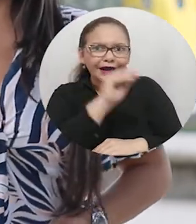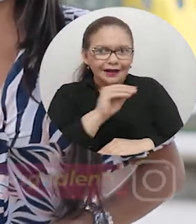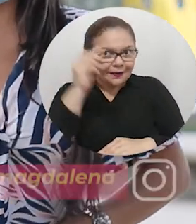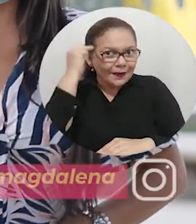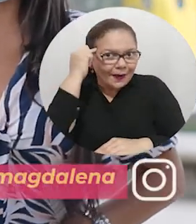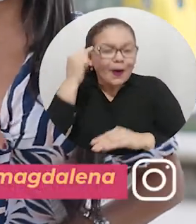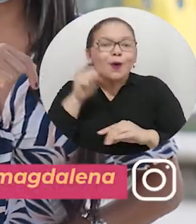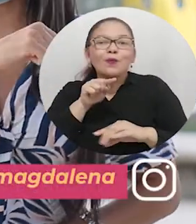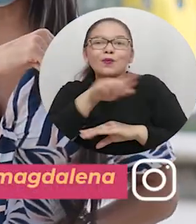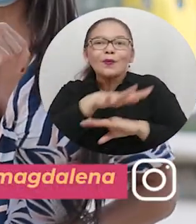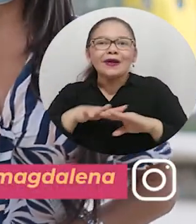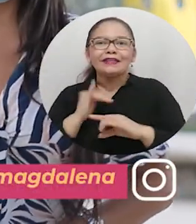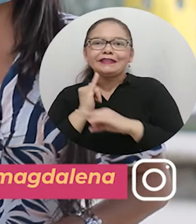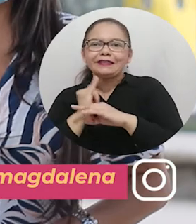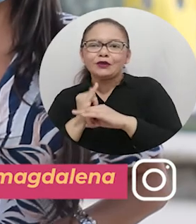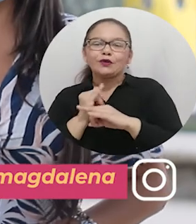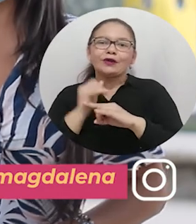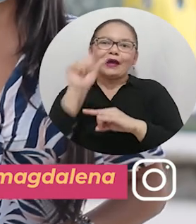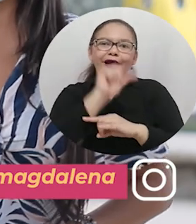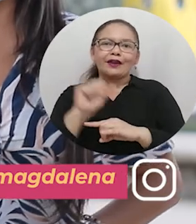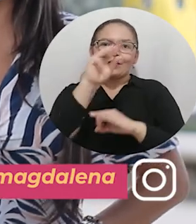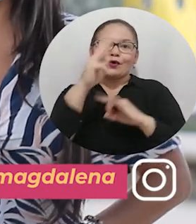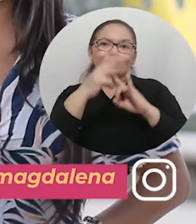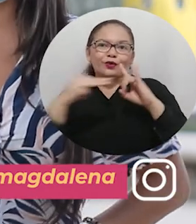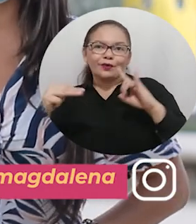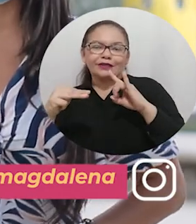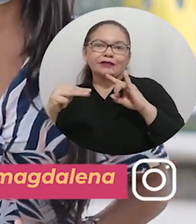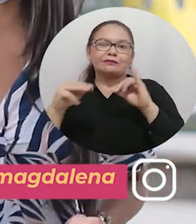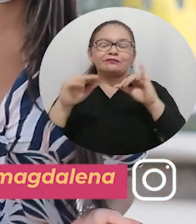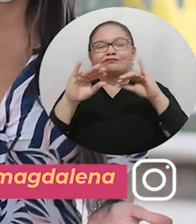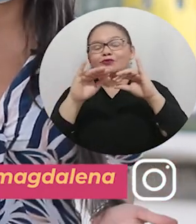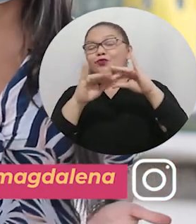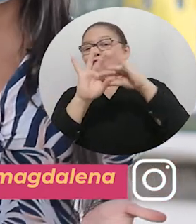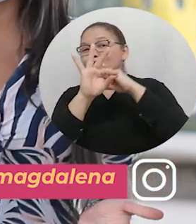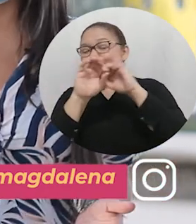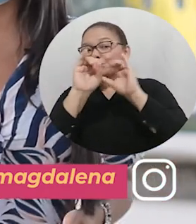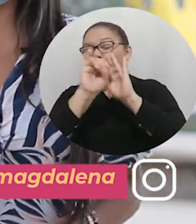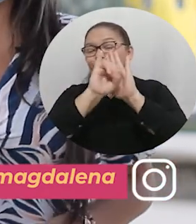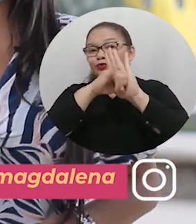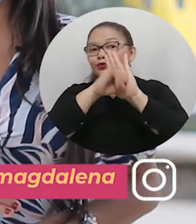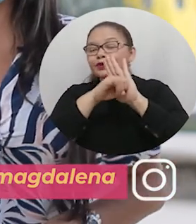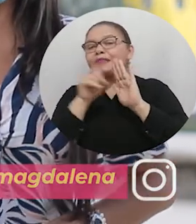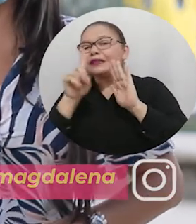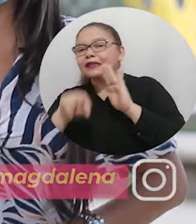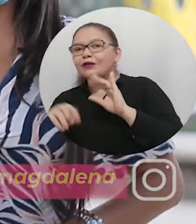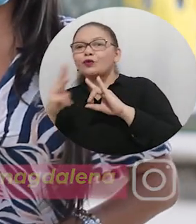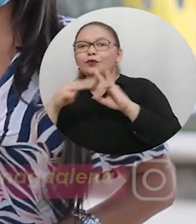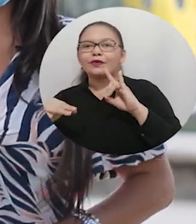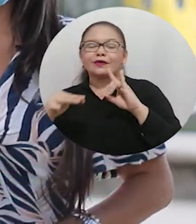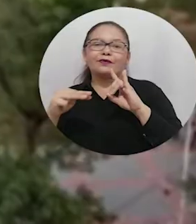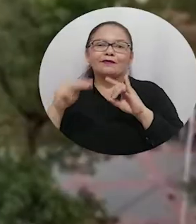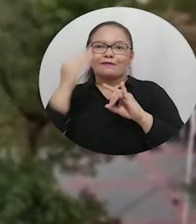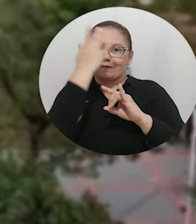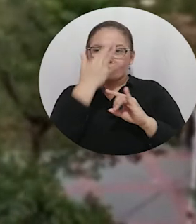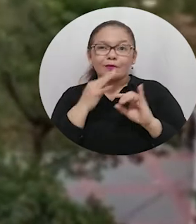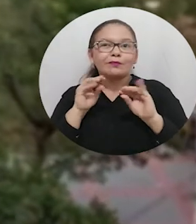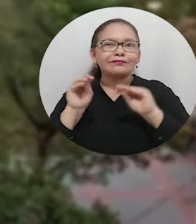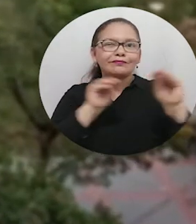institucionales, arroba unimagdalena para Instagram y Twitter y Universidad del Magdalena en Facebook. Hasta pronto.